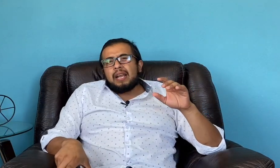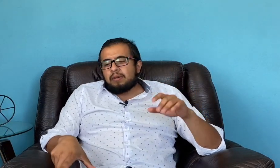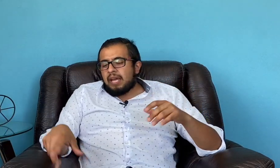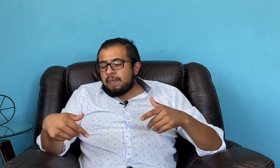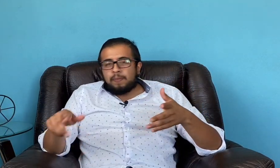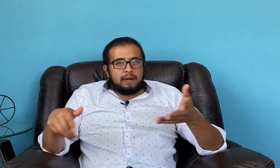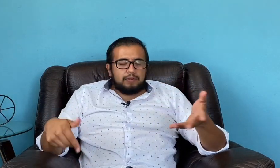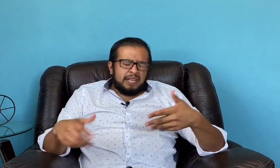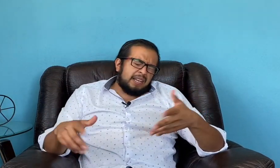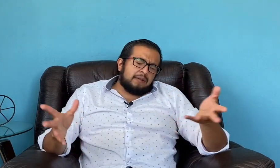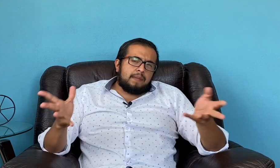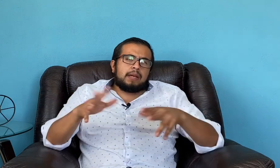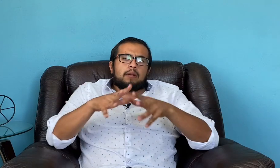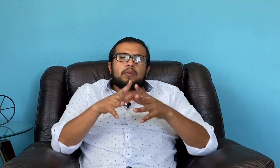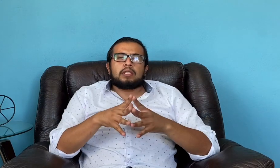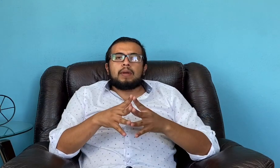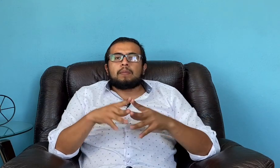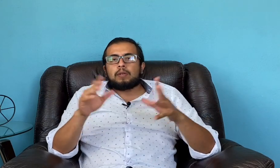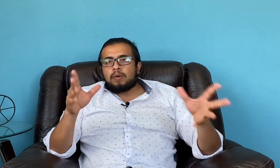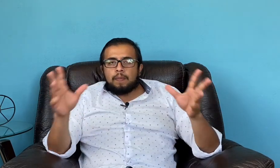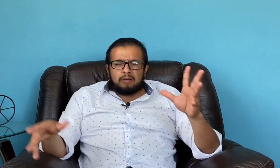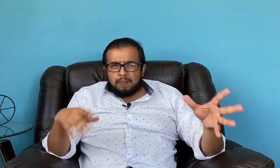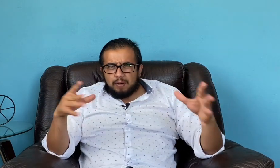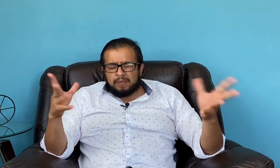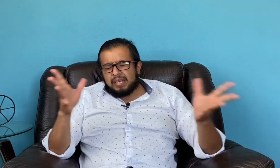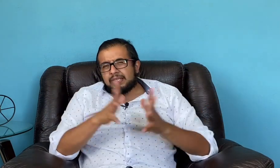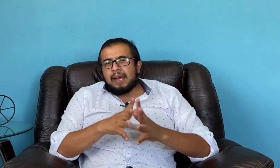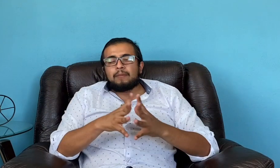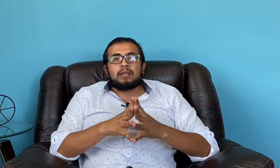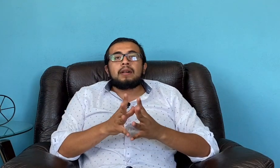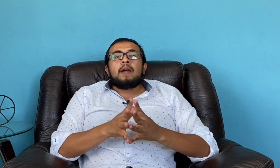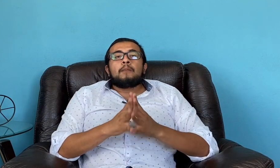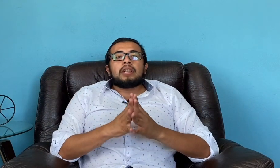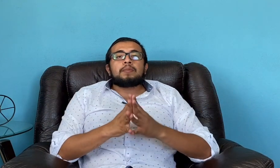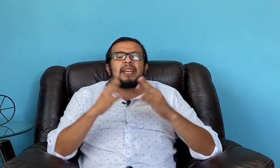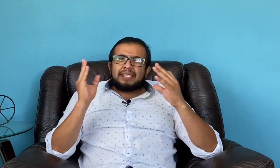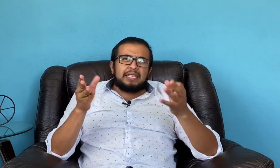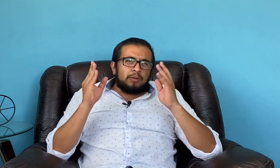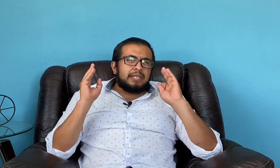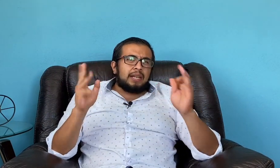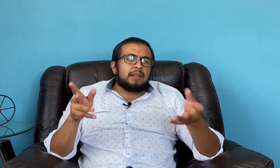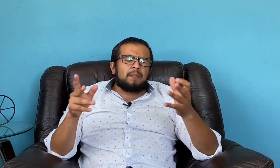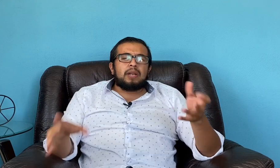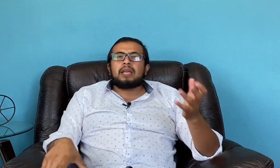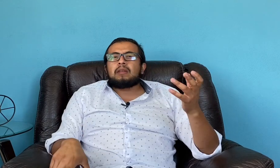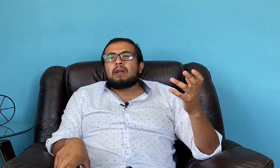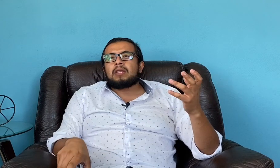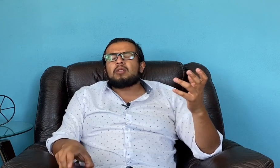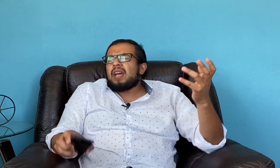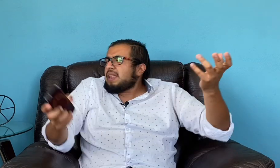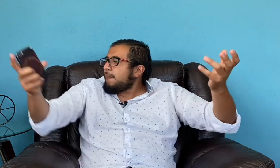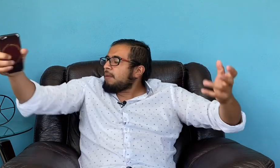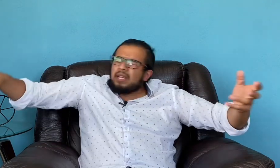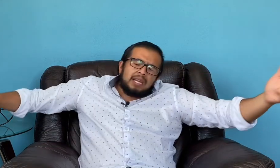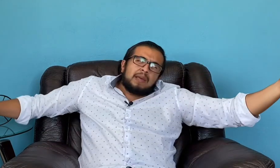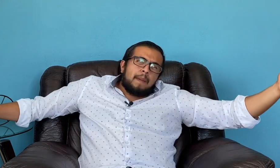deja claro, y hay más párrafos ahí, ¿no? En la imagen lo puedes ver, le puedes poner pausa, pero pues ahí sigámosle. Puedes ver que sí es una excelente política. Yo lo he dicho,